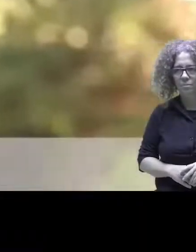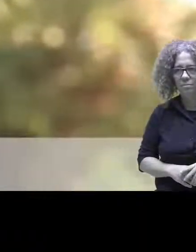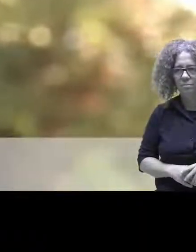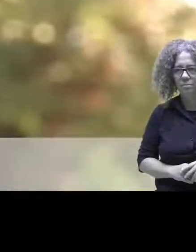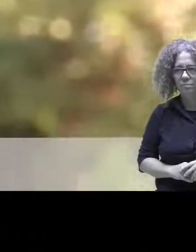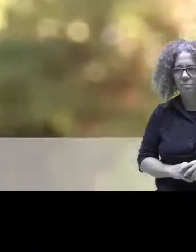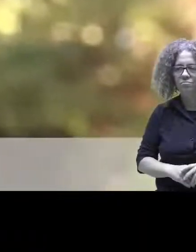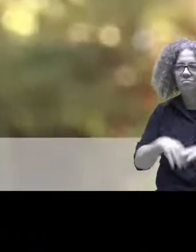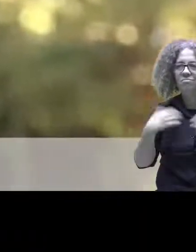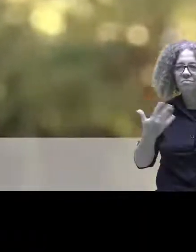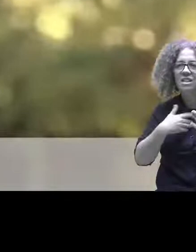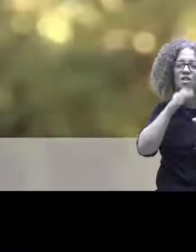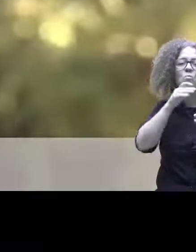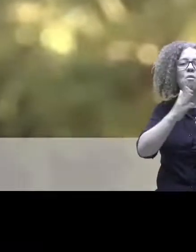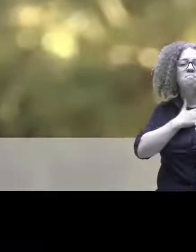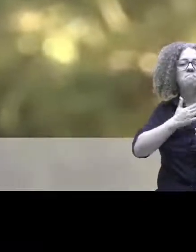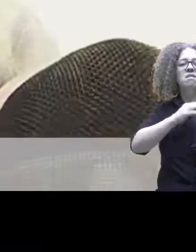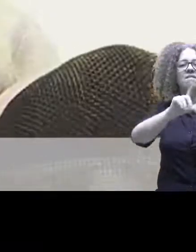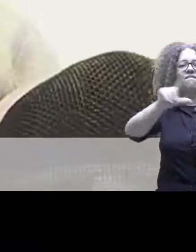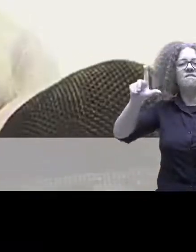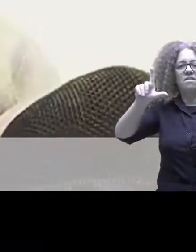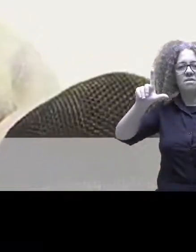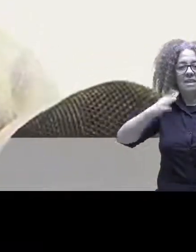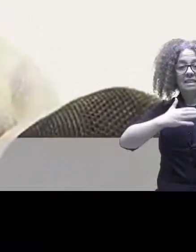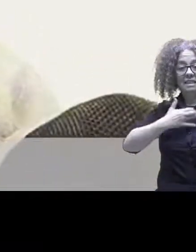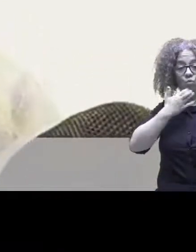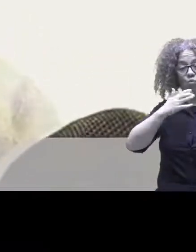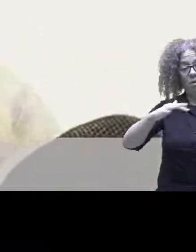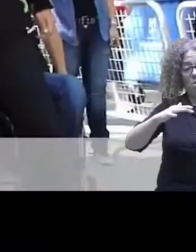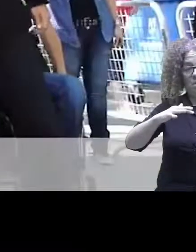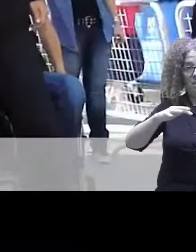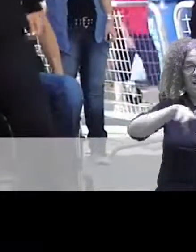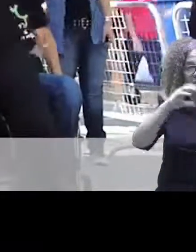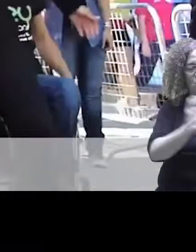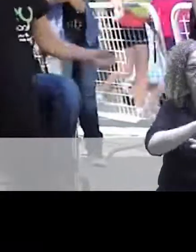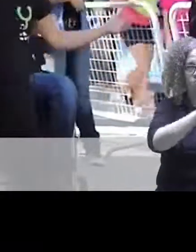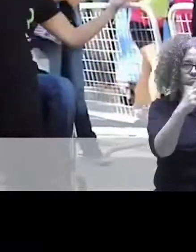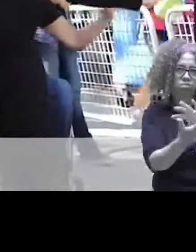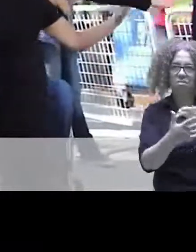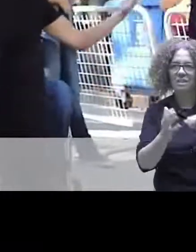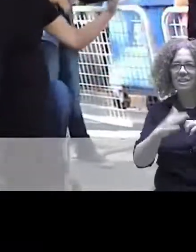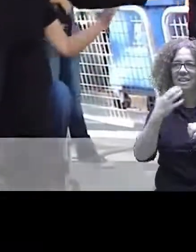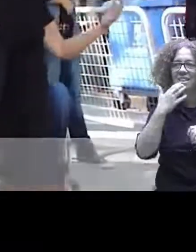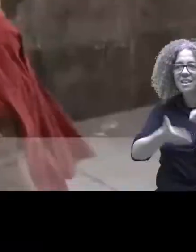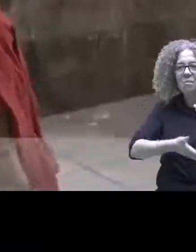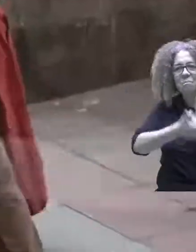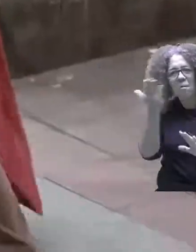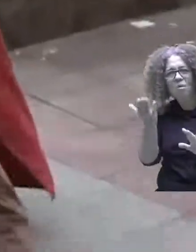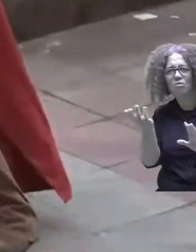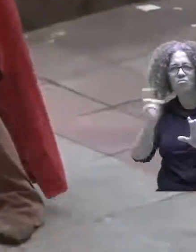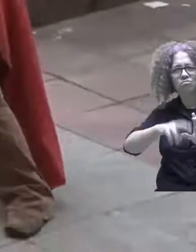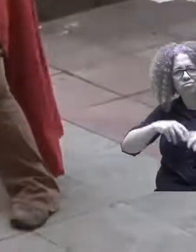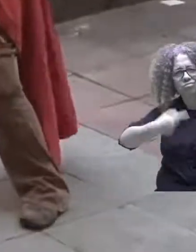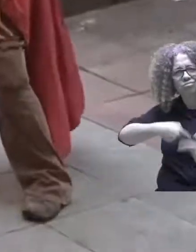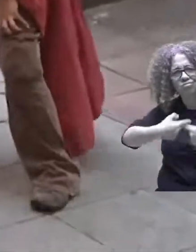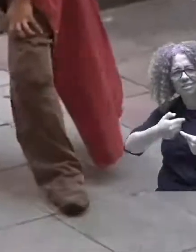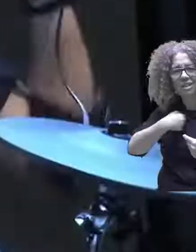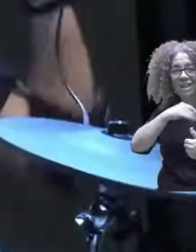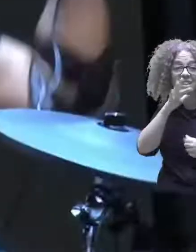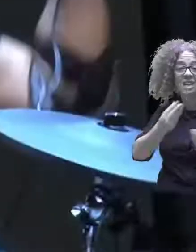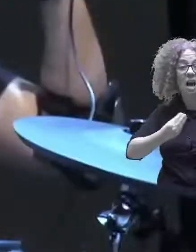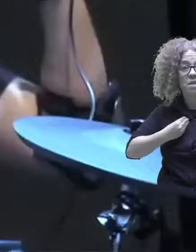Transmitía un poco un lema de vida, que era, si te mueves tú, el mundo se mueve contigo, y si la vida te va sobre ruedas, ¿por qué no bailas?